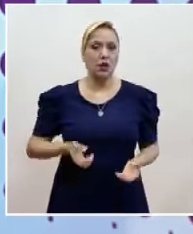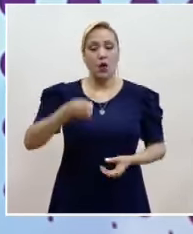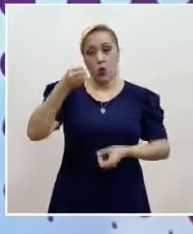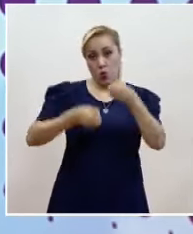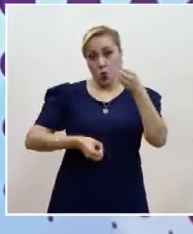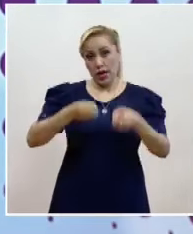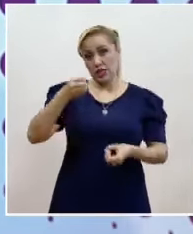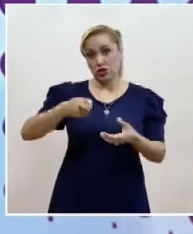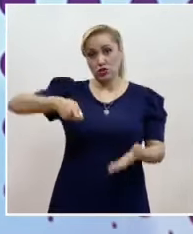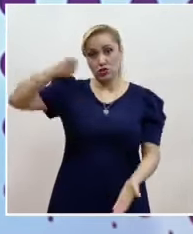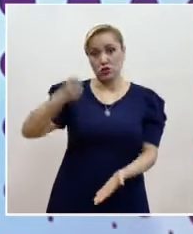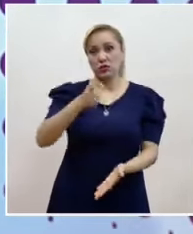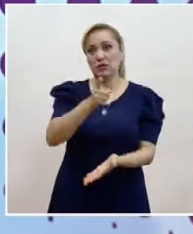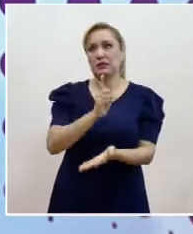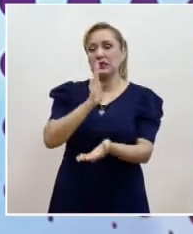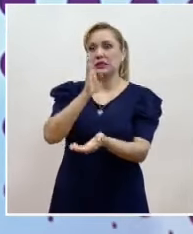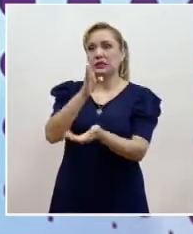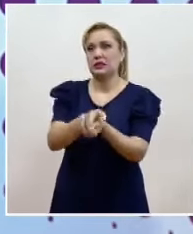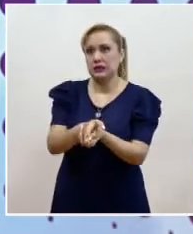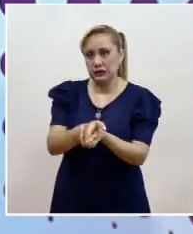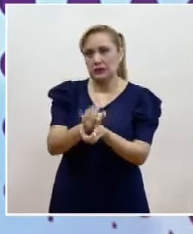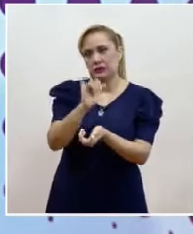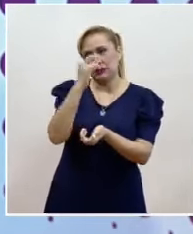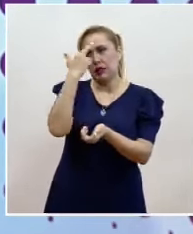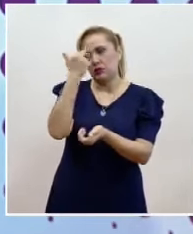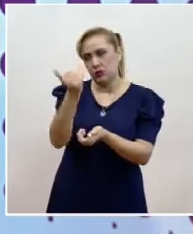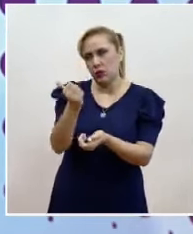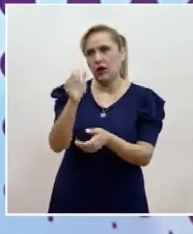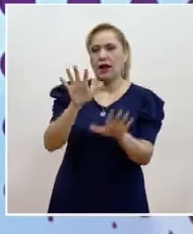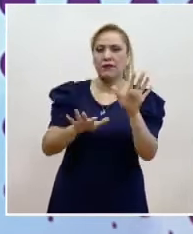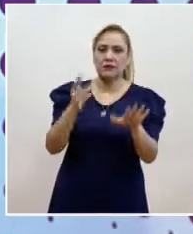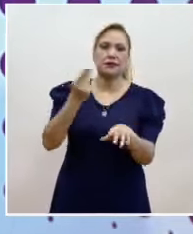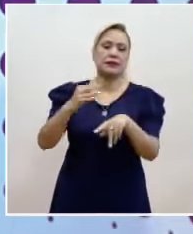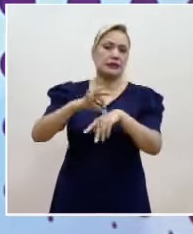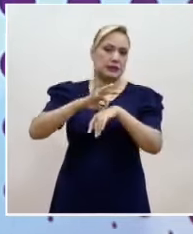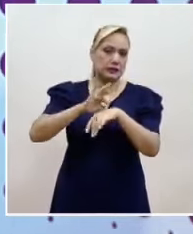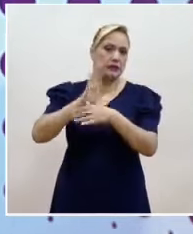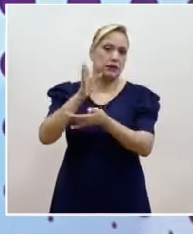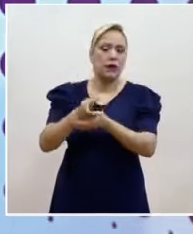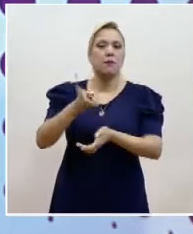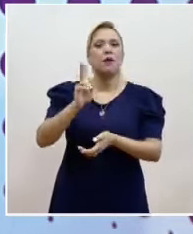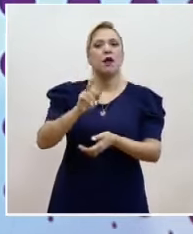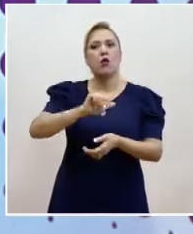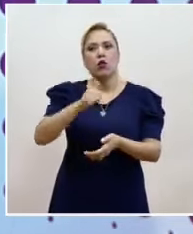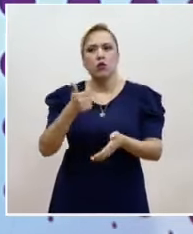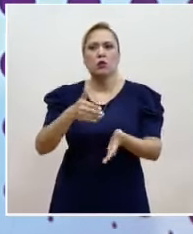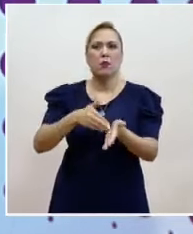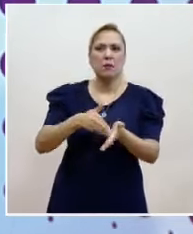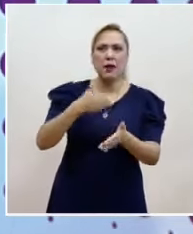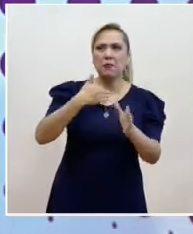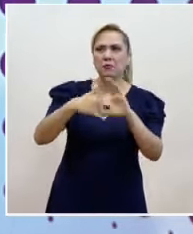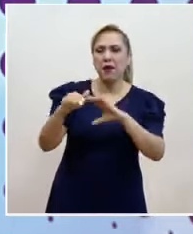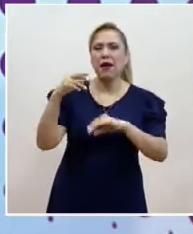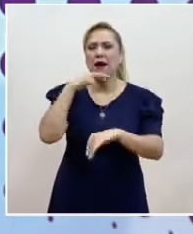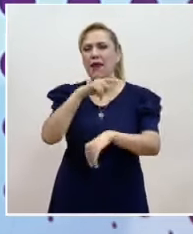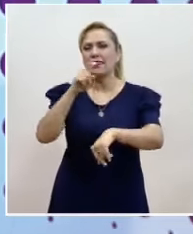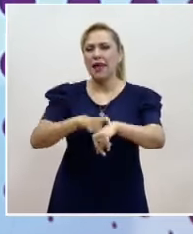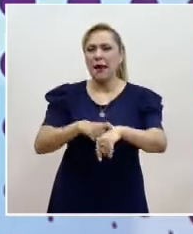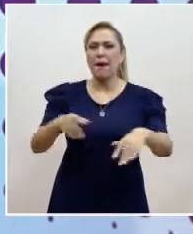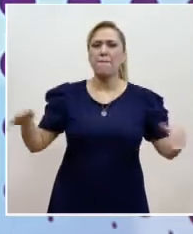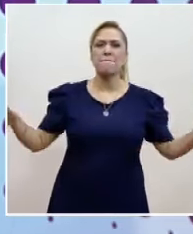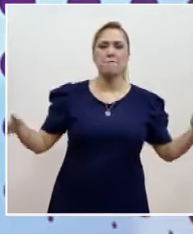pues temas que repensar, pero sí hacerlo ver y en este tema de democratizar, de lograr una mayor igualdad, pues